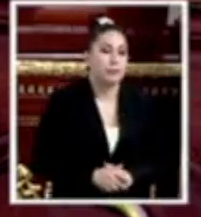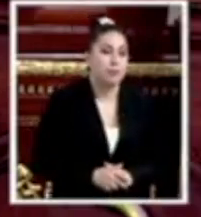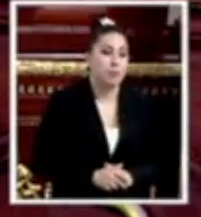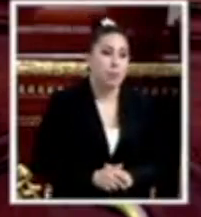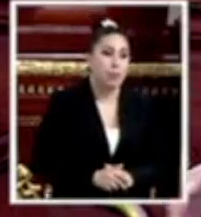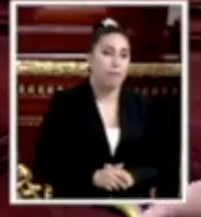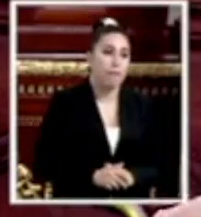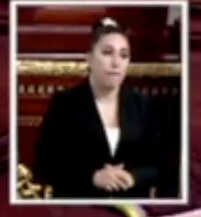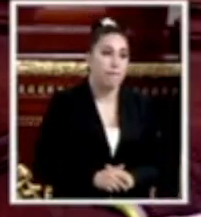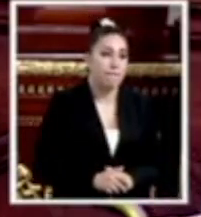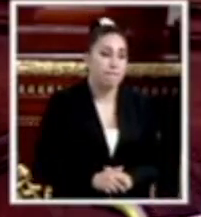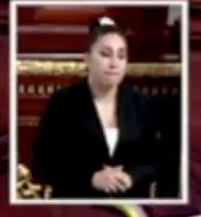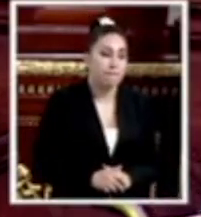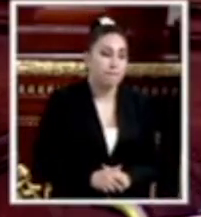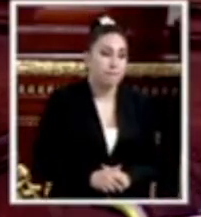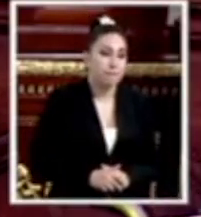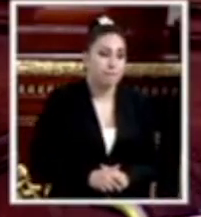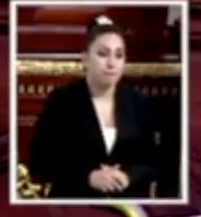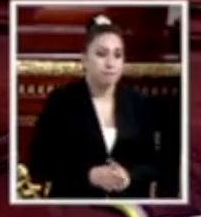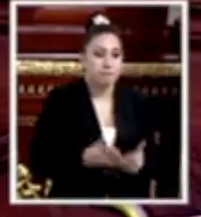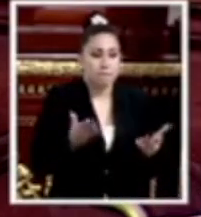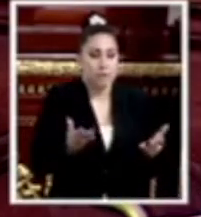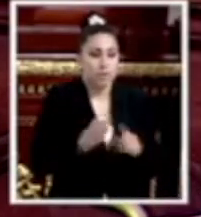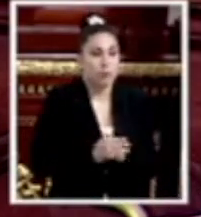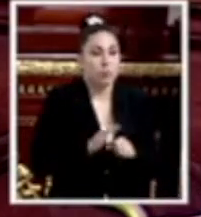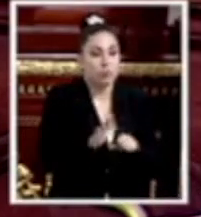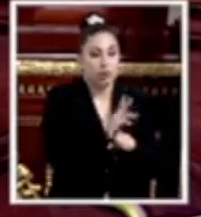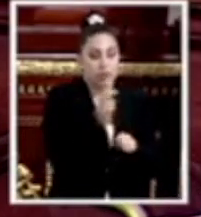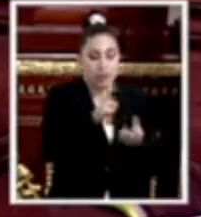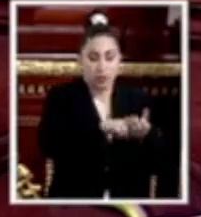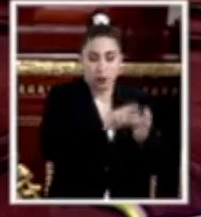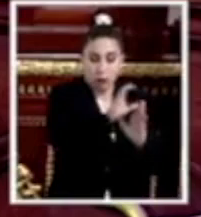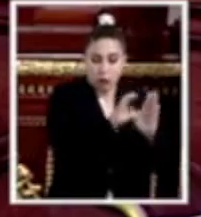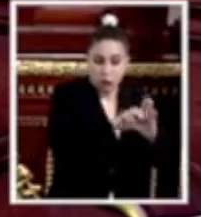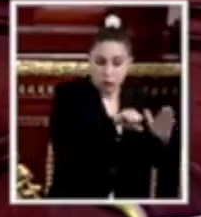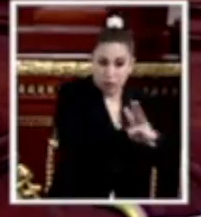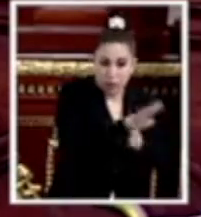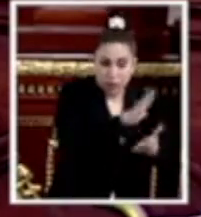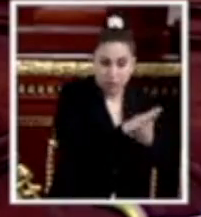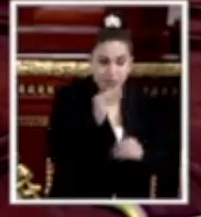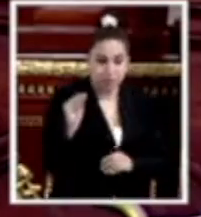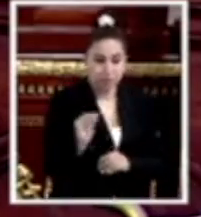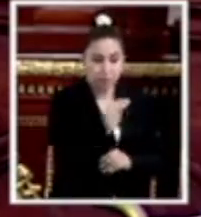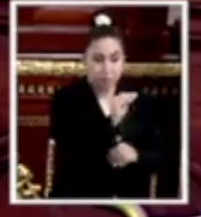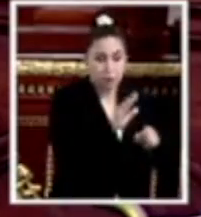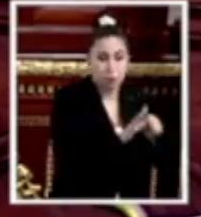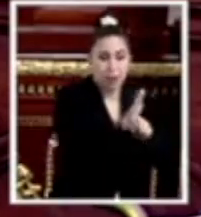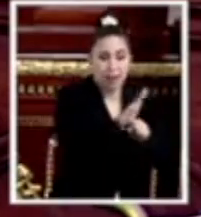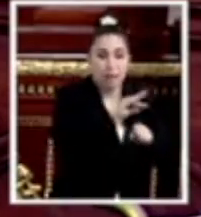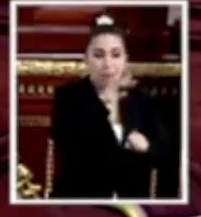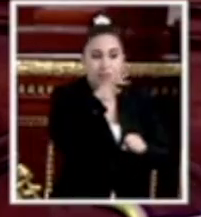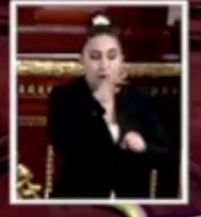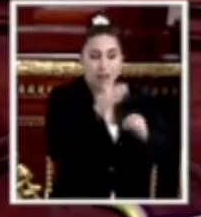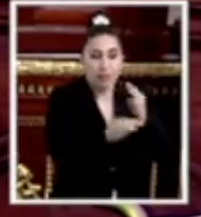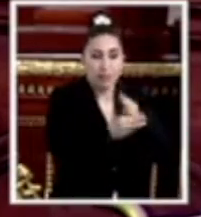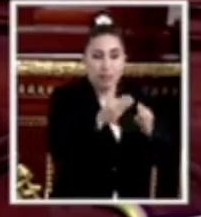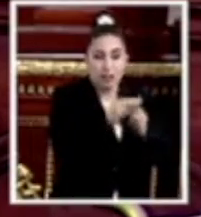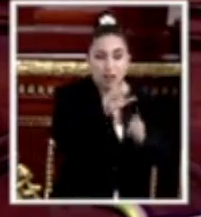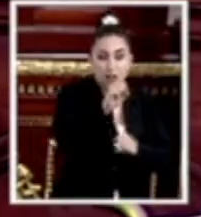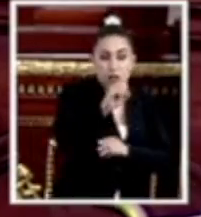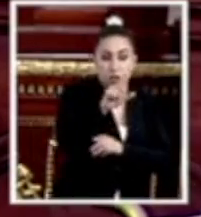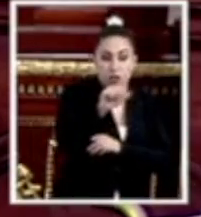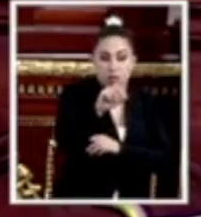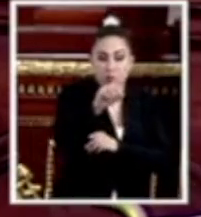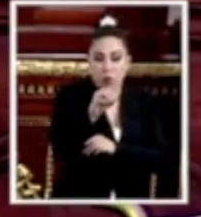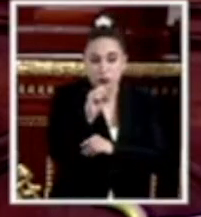De esta manera, se busca especificar cuáles son los residuos sólidos o industriales no